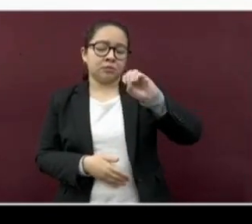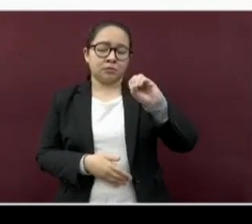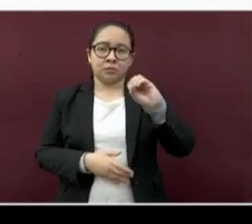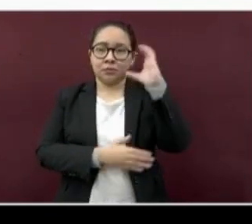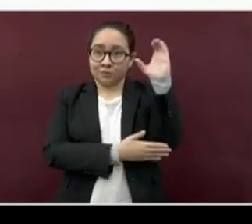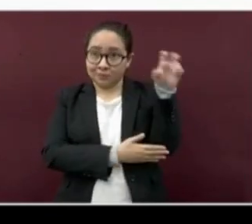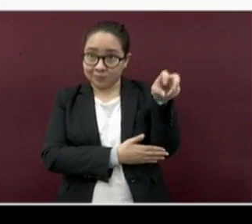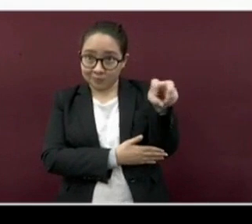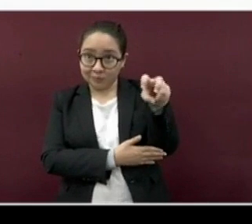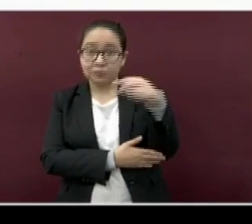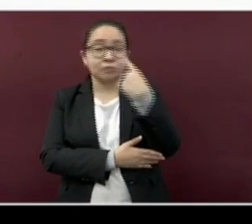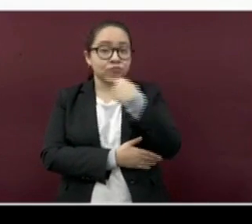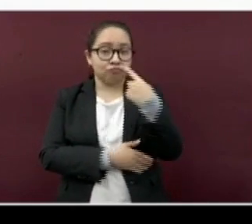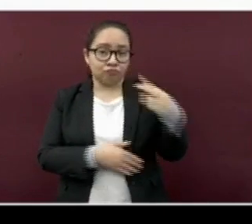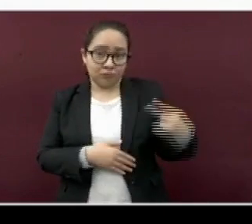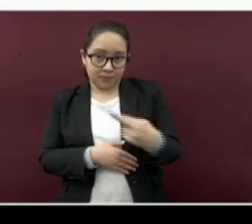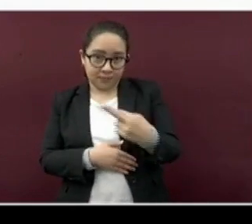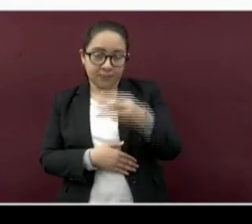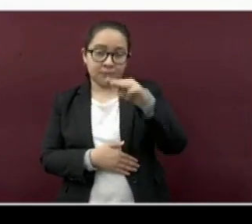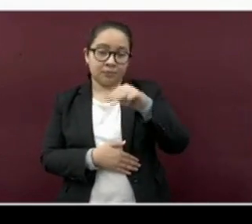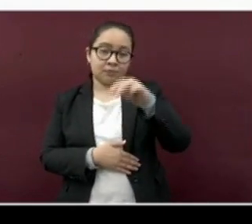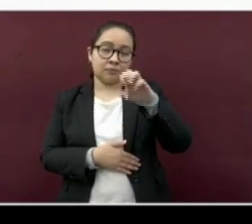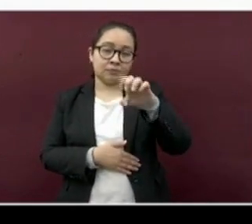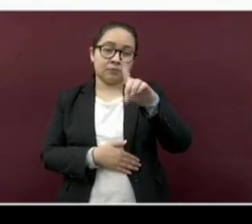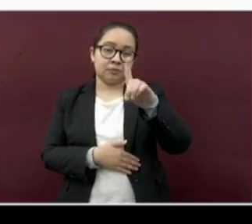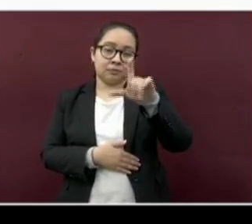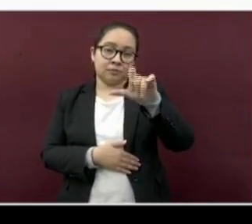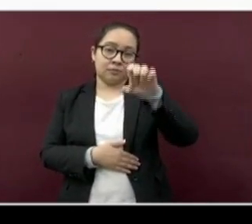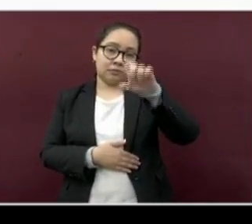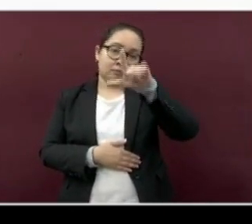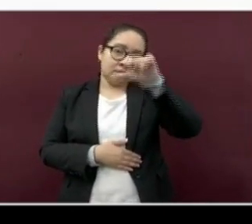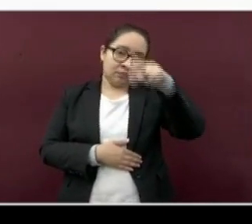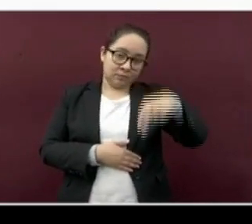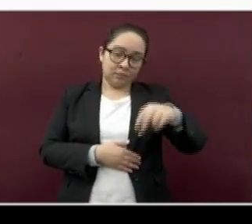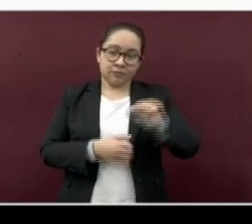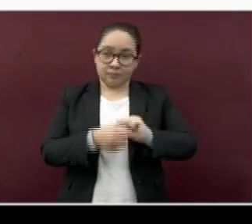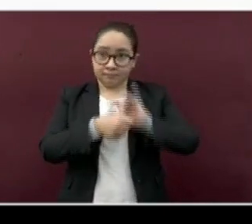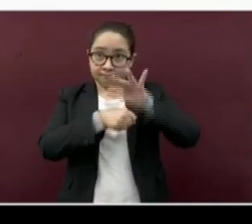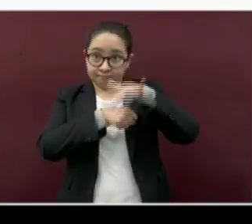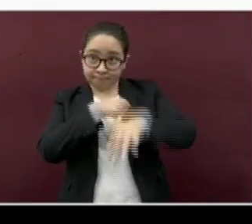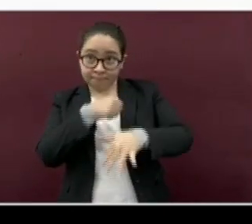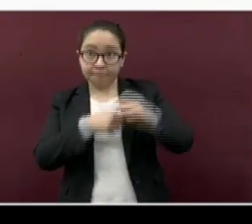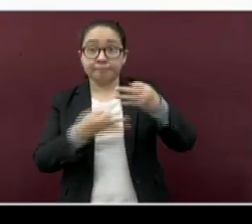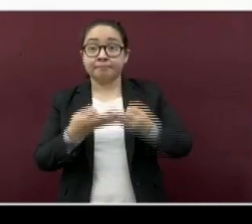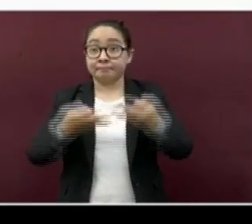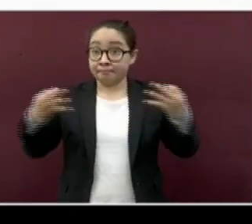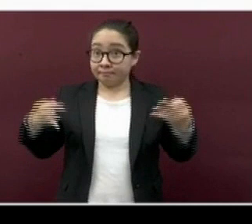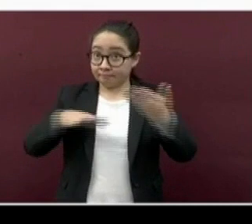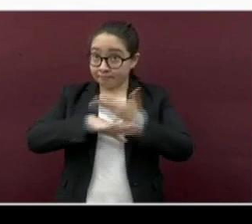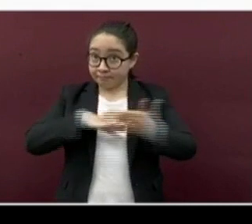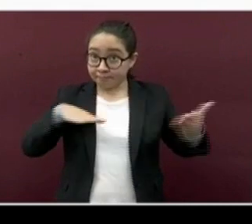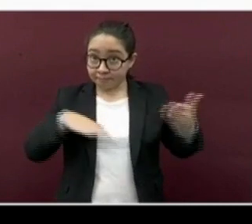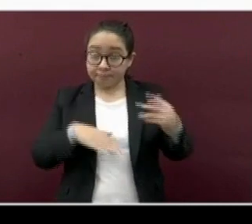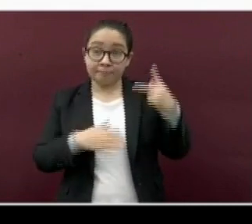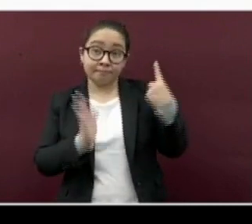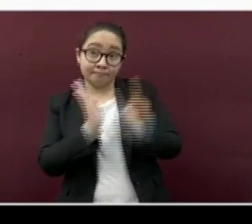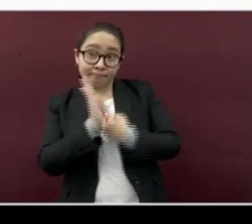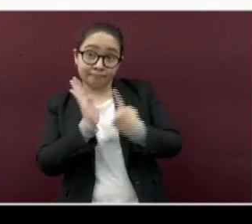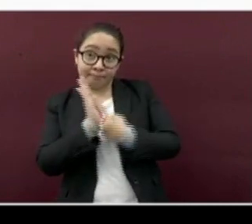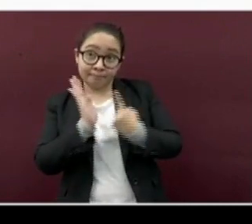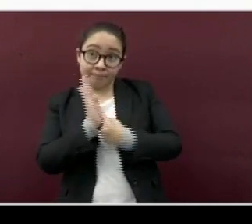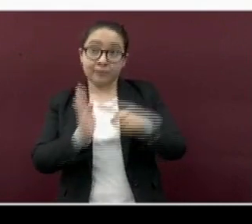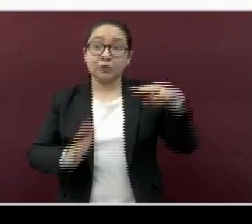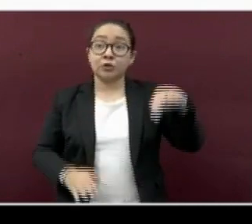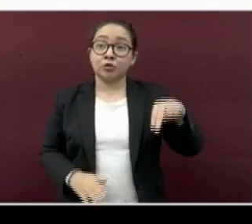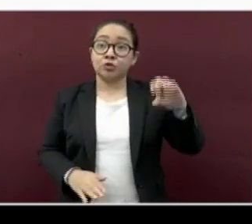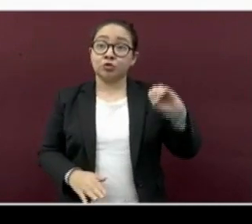Coatzacoalcos, Boca del Río, Medellín, San Andrés Tuxtla, Tierra Blanca, Papantla,